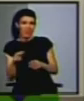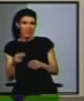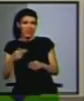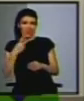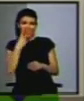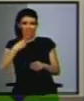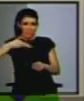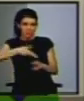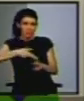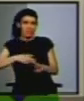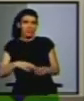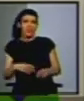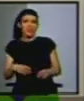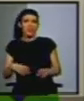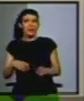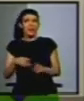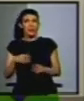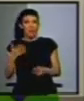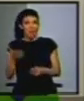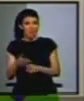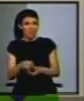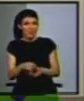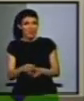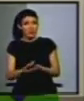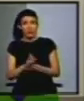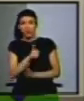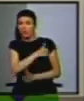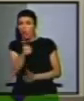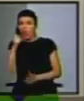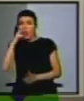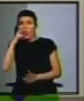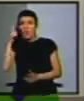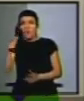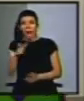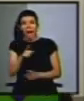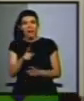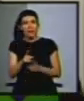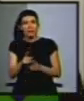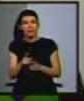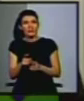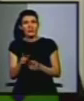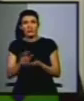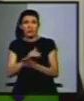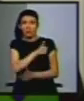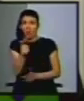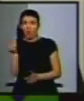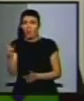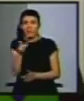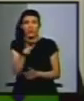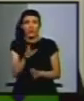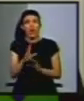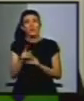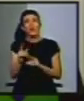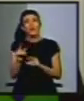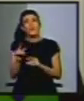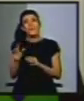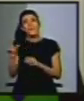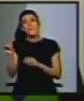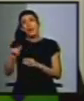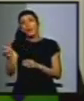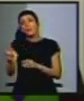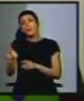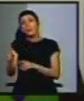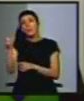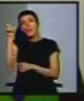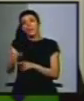Pero para mí son todos seres humanos. Para mí son todos personas. ¿Por qué iba a ser menos persona ese hombre que trabajaba en la bomba